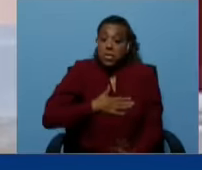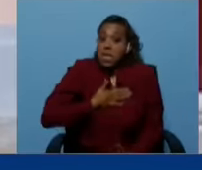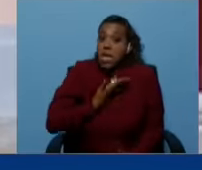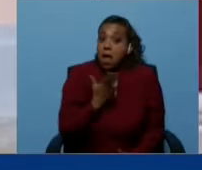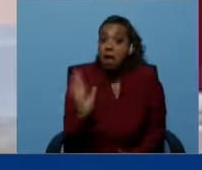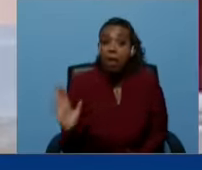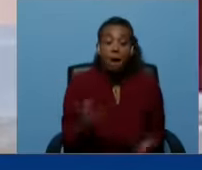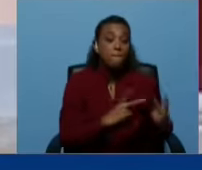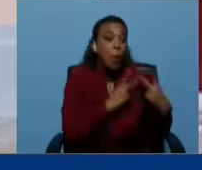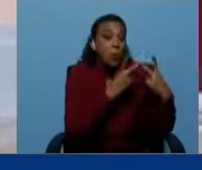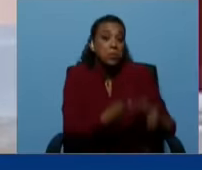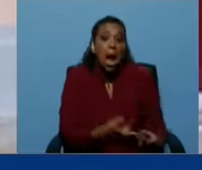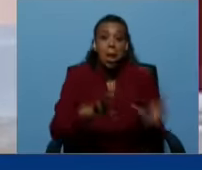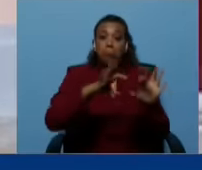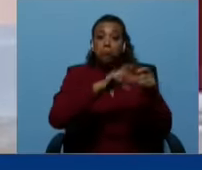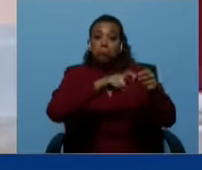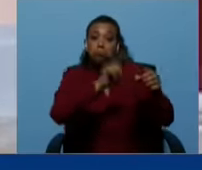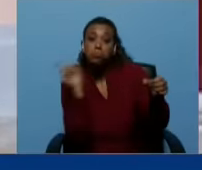Porque